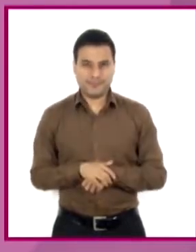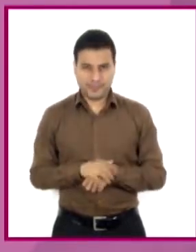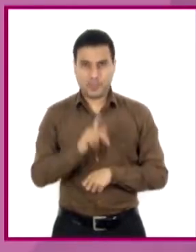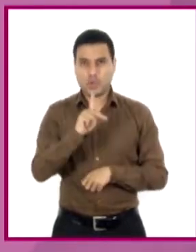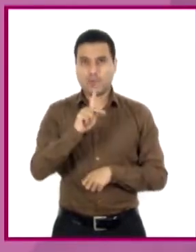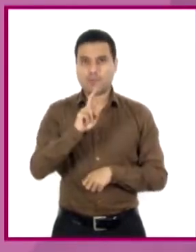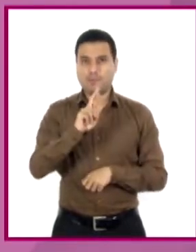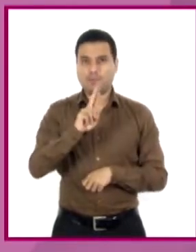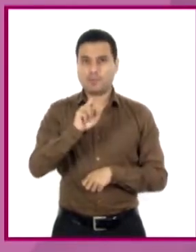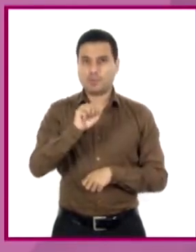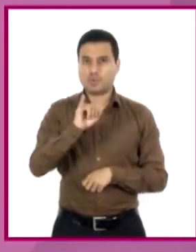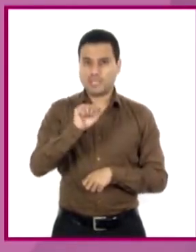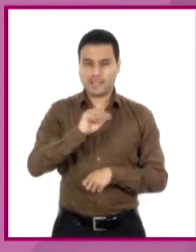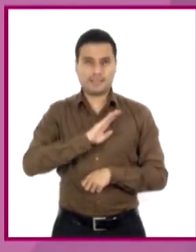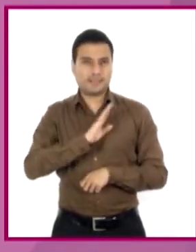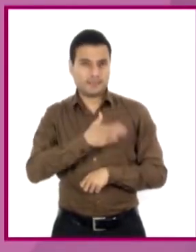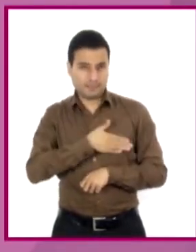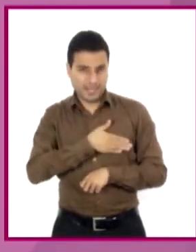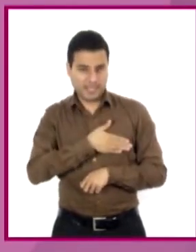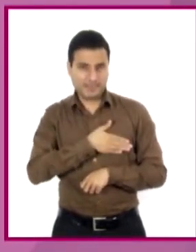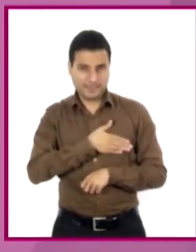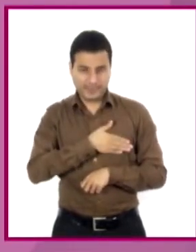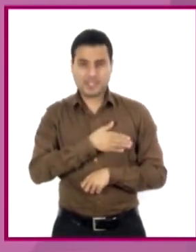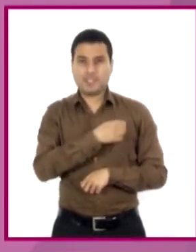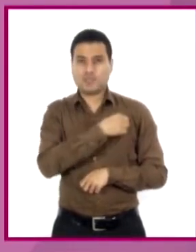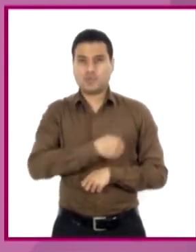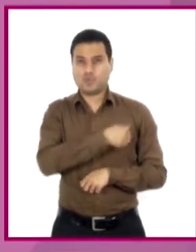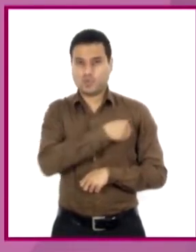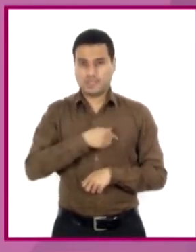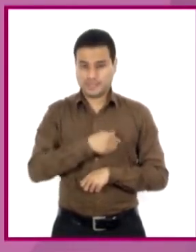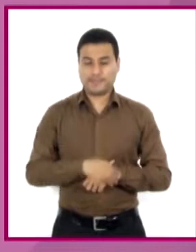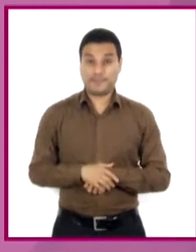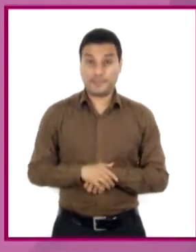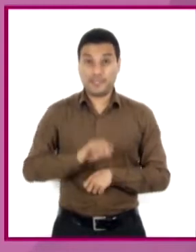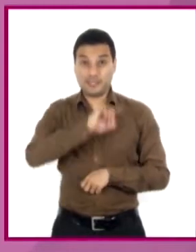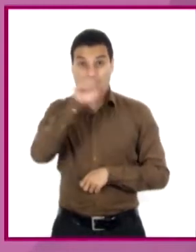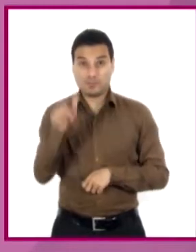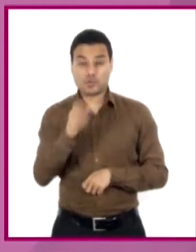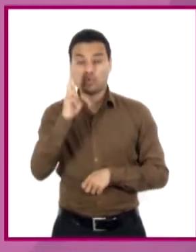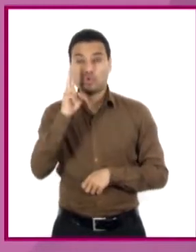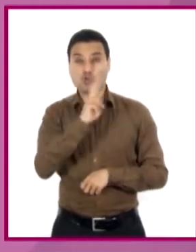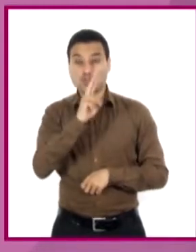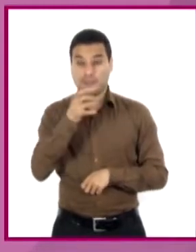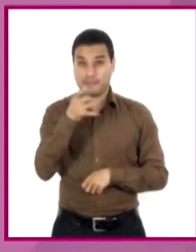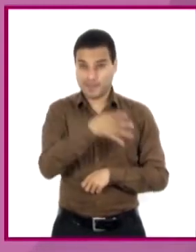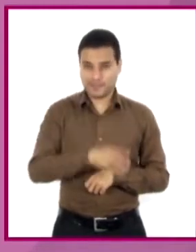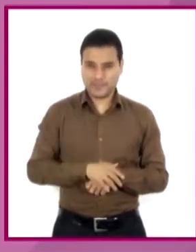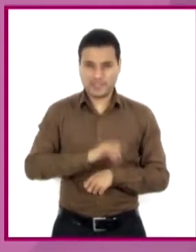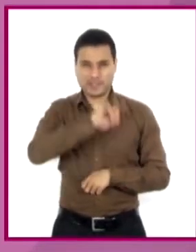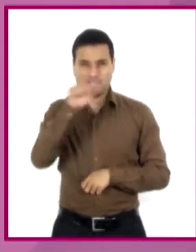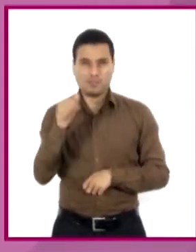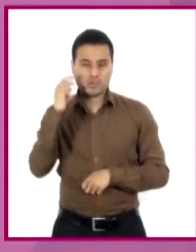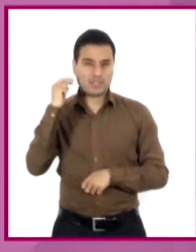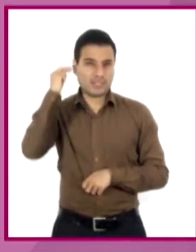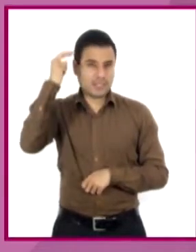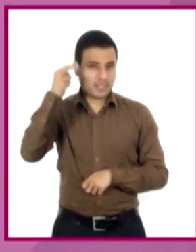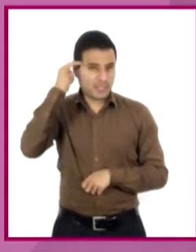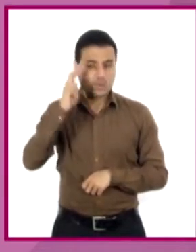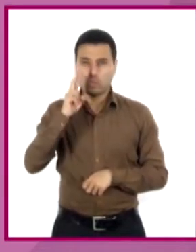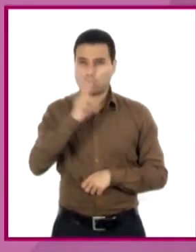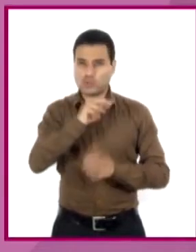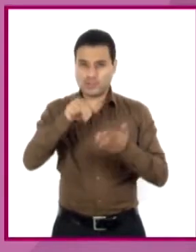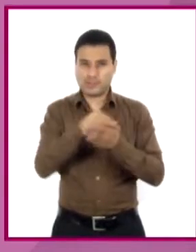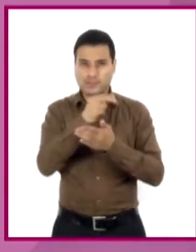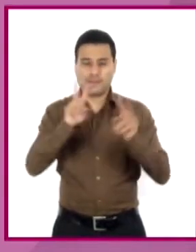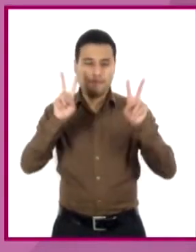Prusia, España y Suiza. La posterior derrota de Rusia y el tratado de amistad firmado con el rey de este país le